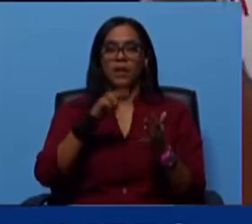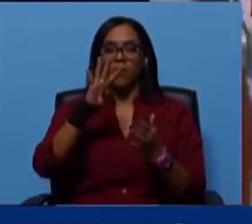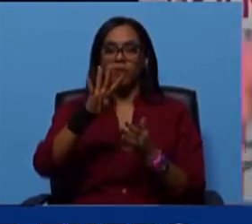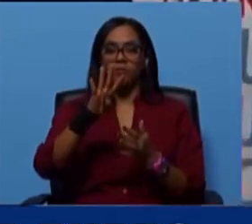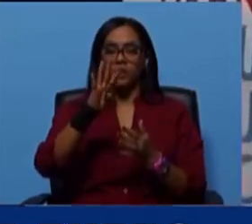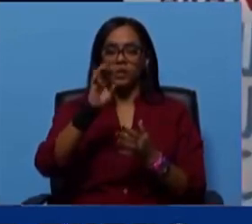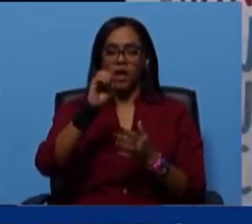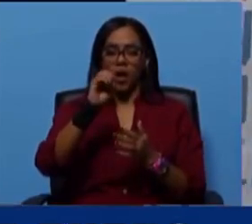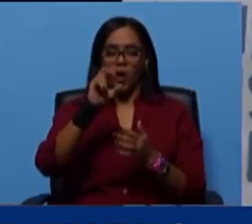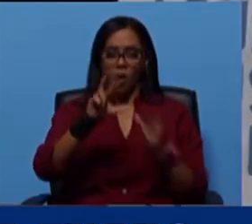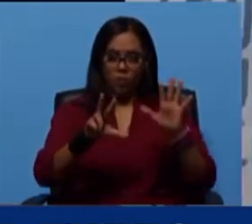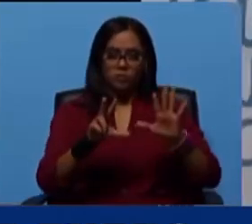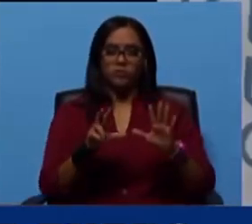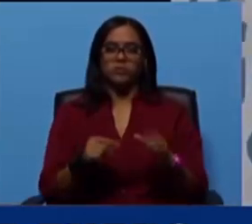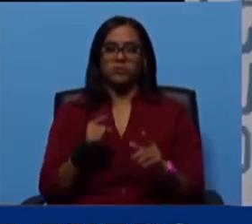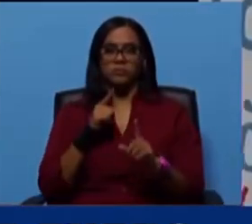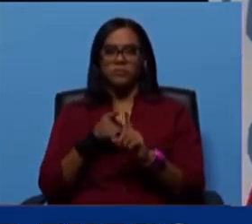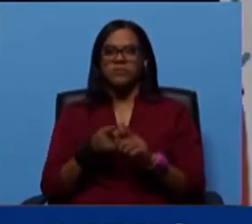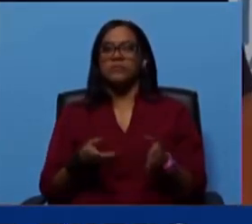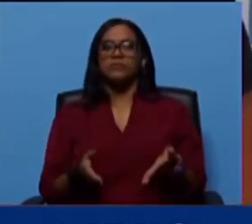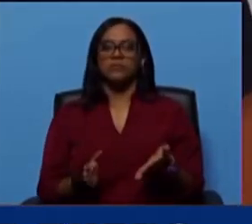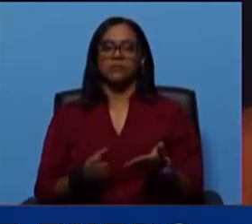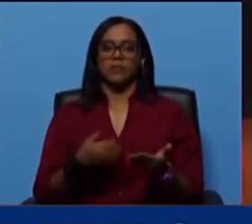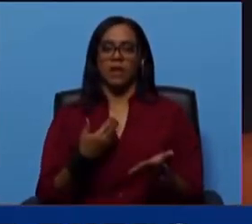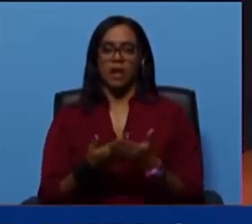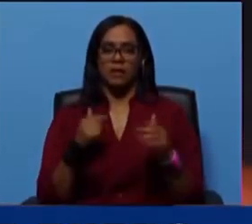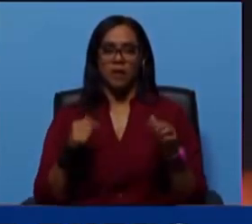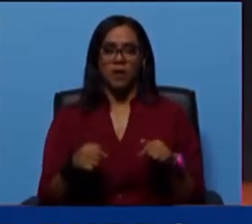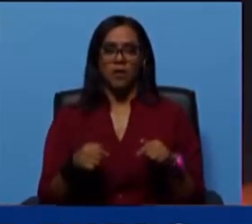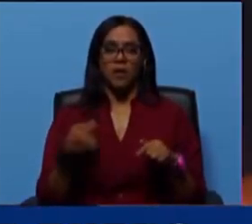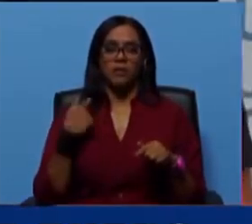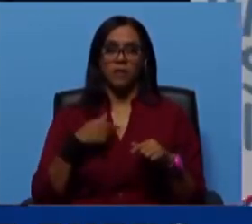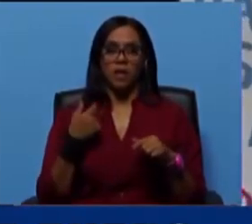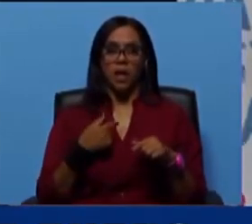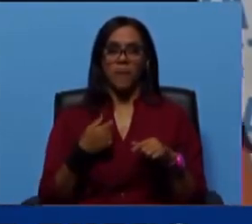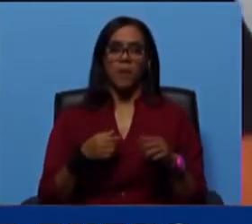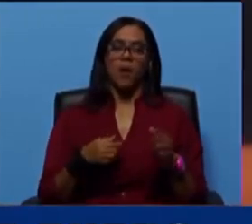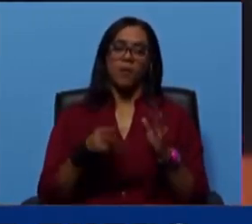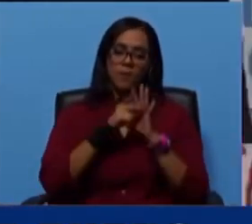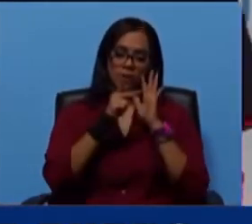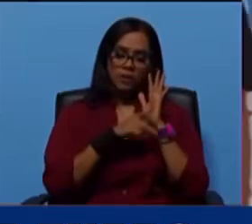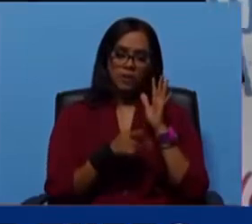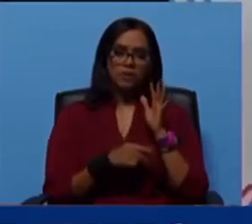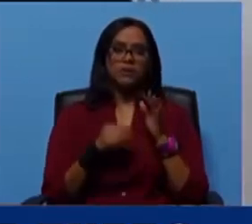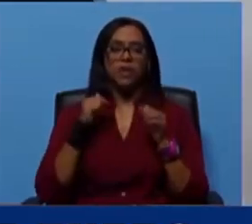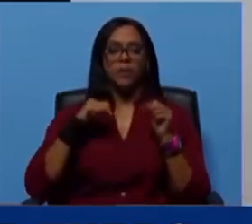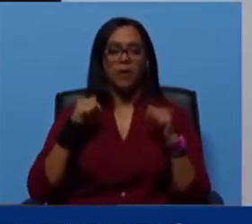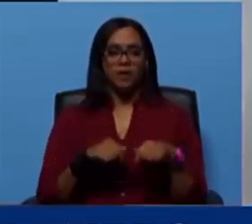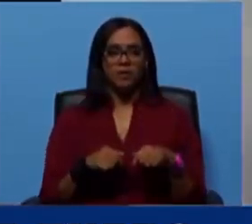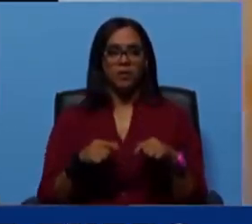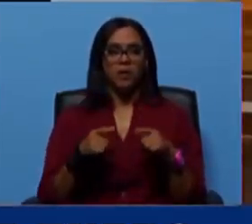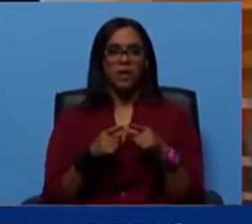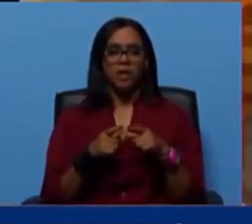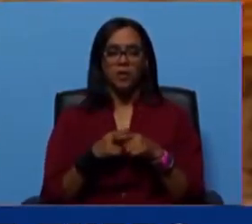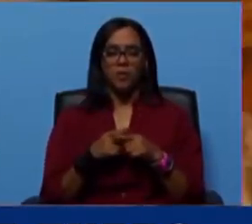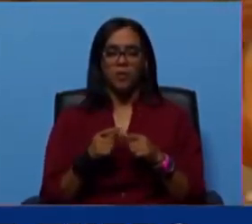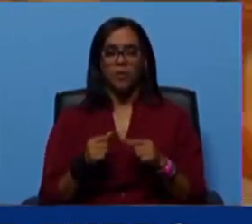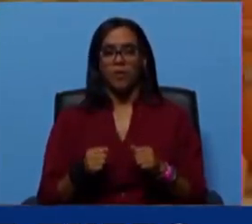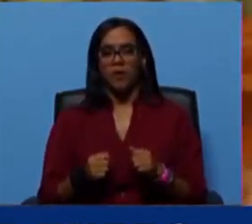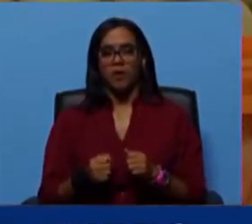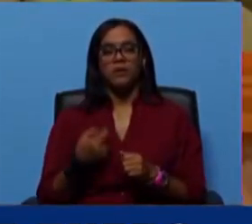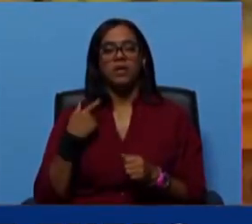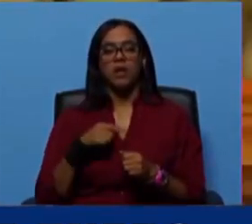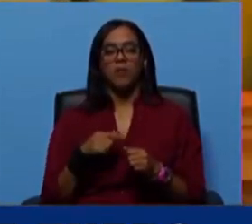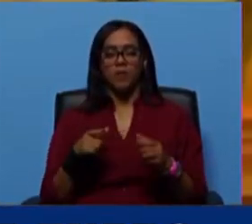llevamos desde que nació la Gran Misión hasta la presente fecha. Tenemos planificado, estamos ahorita un equipo en este momento, tenemos un equipo en el